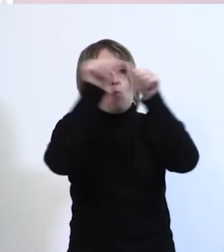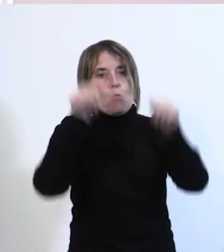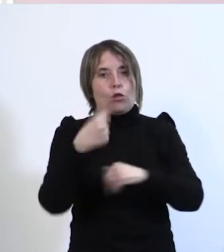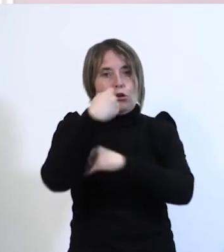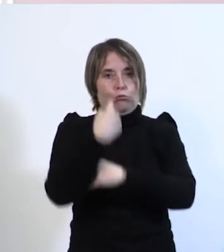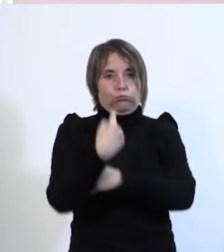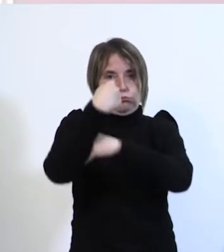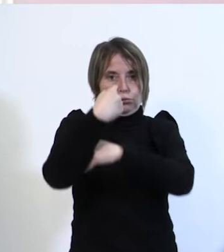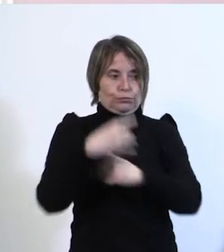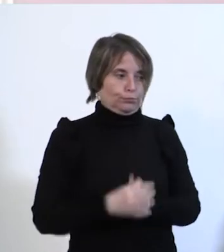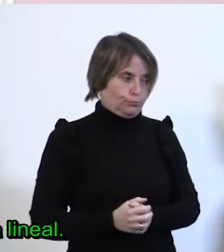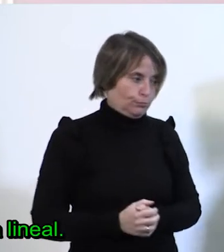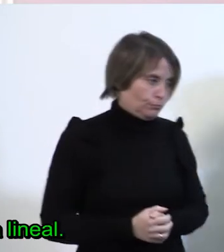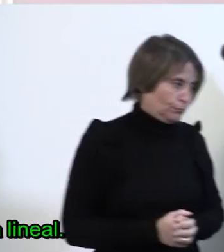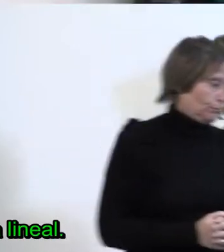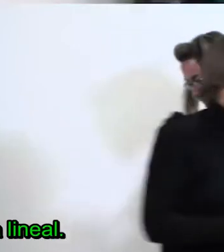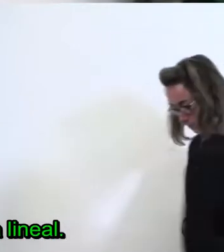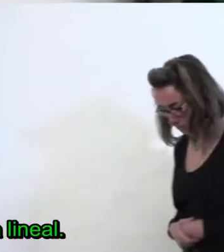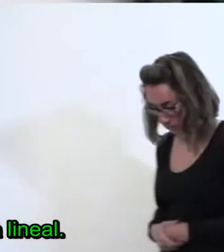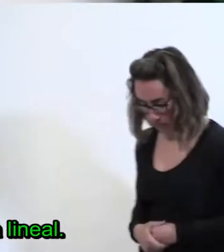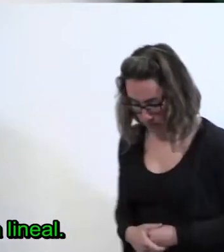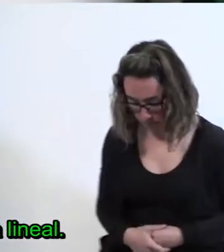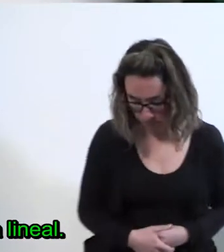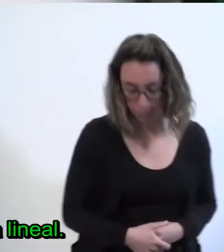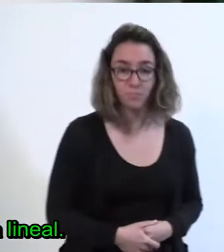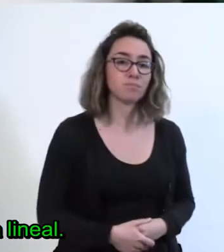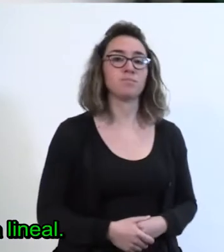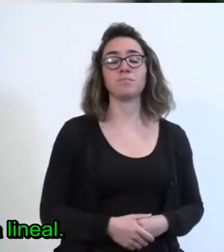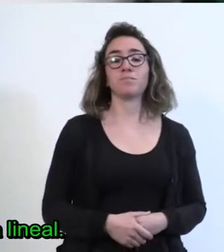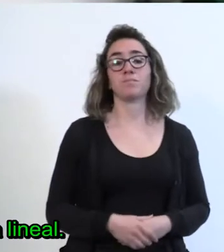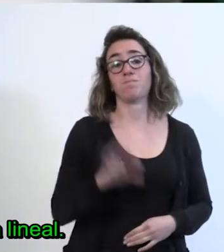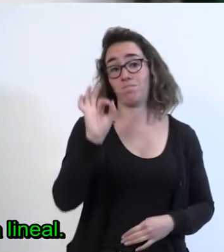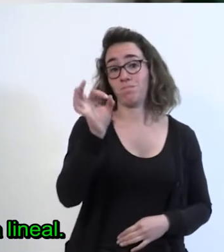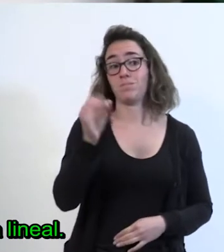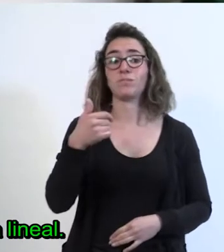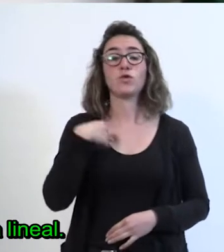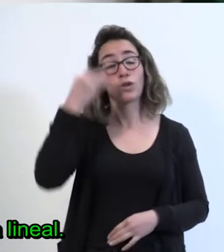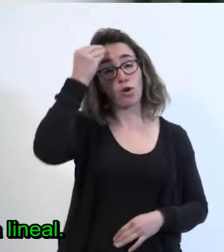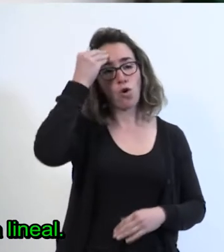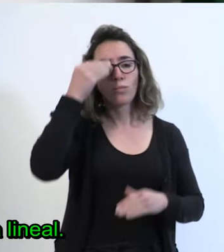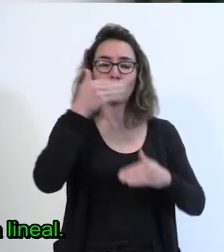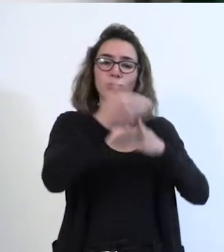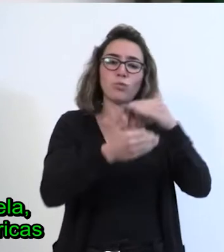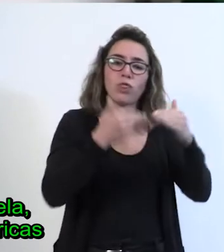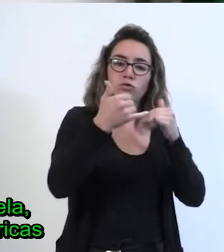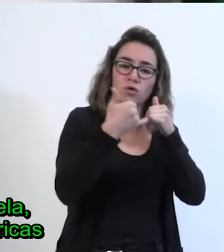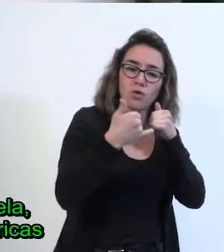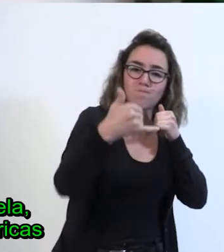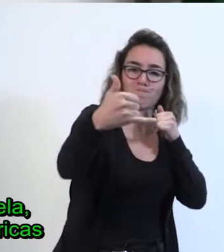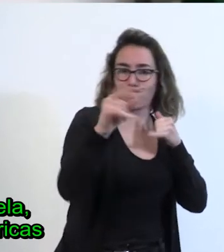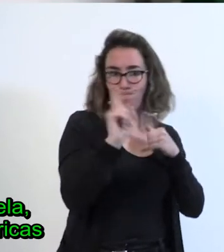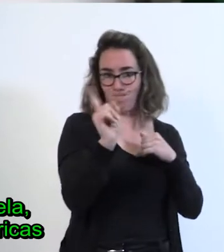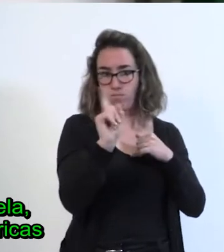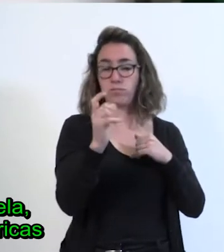quieren establecer. Claro, mira, es que yo creo que los procesos no actúan de manera lineal. Por